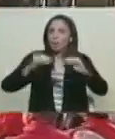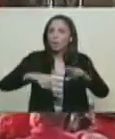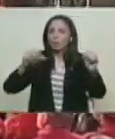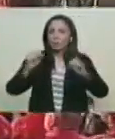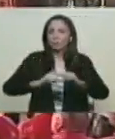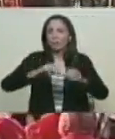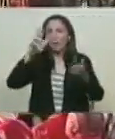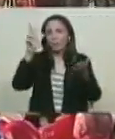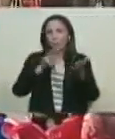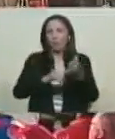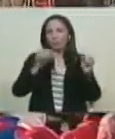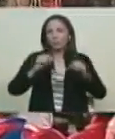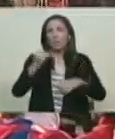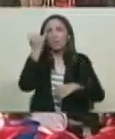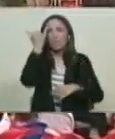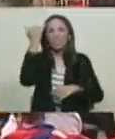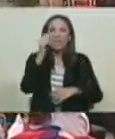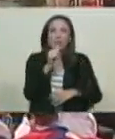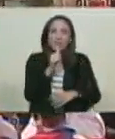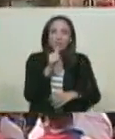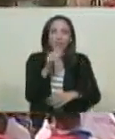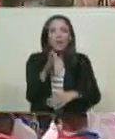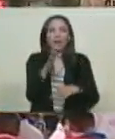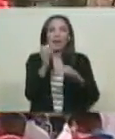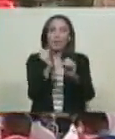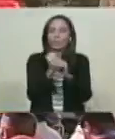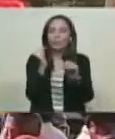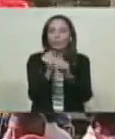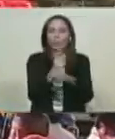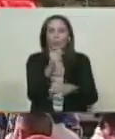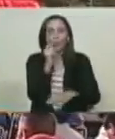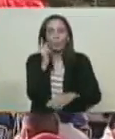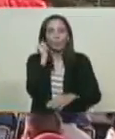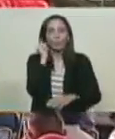solo se le puede ocurrir a ustedes, hermanos y hermanas.